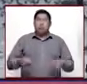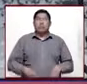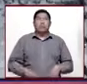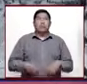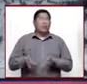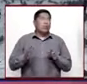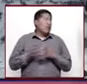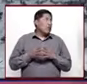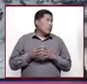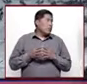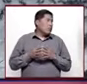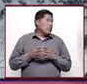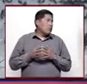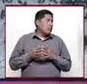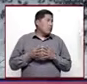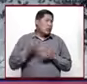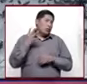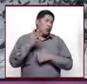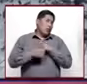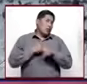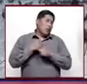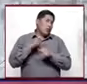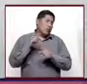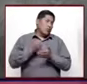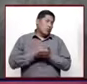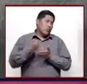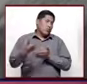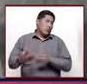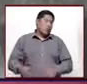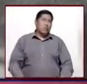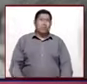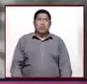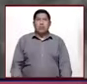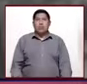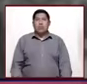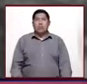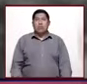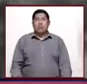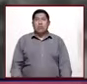Uy, ya debe ser ya más de 4 años ya que no lo compro.